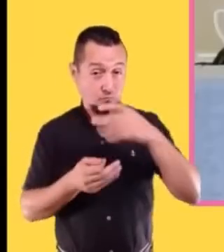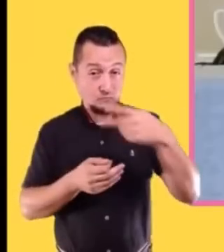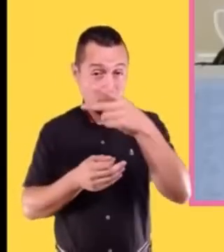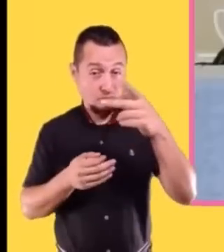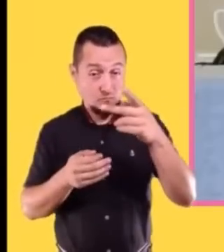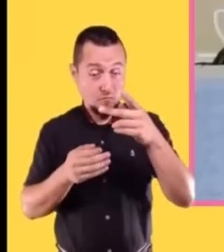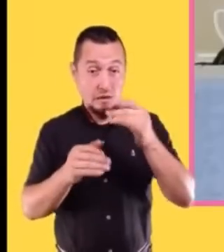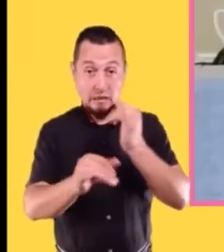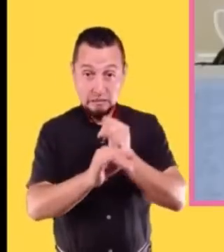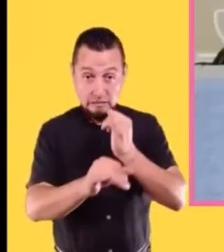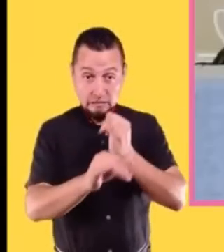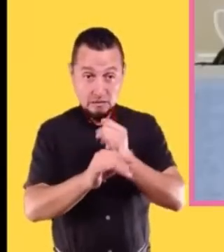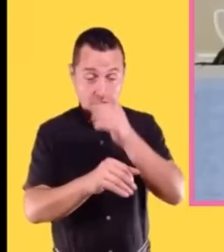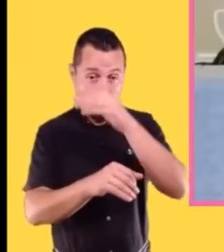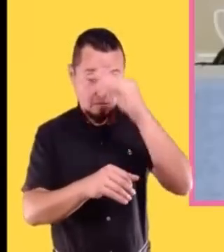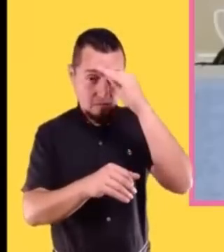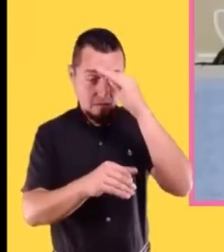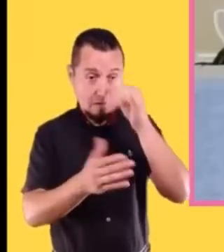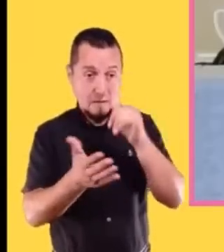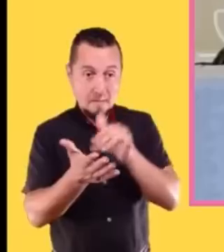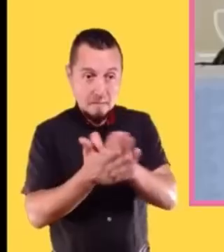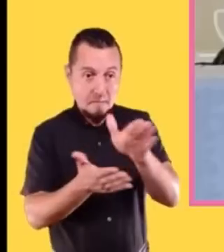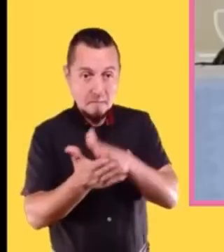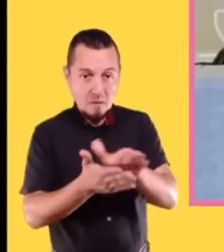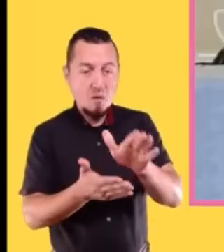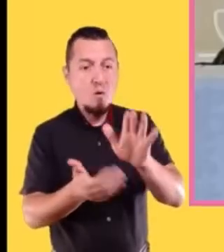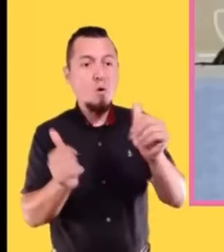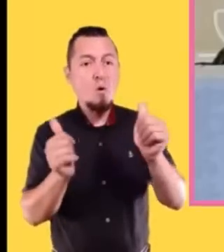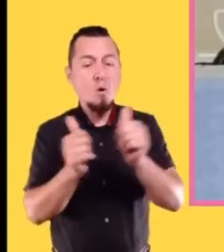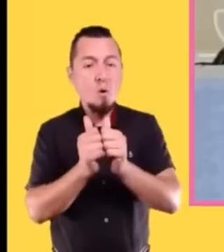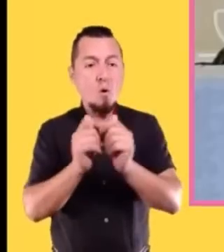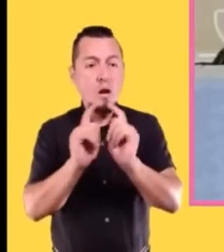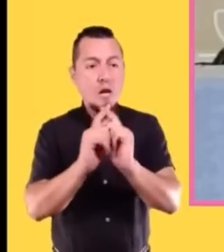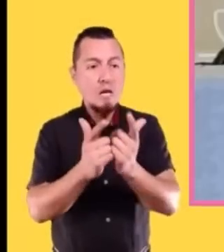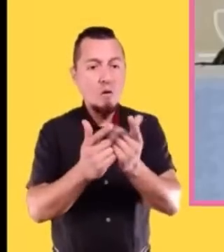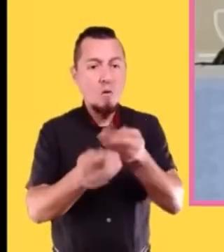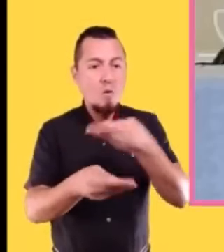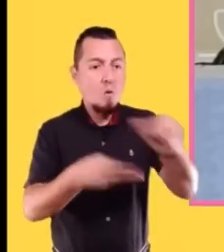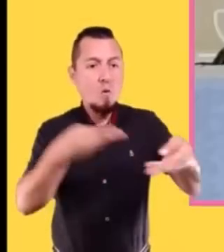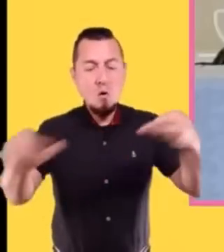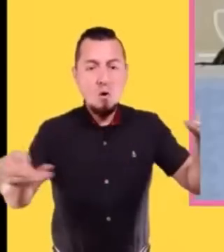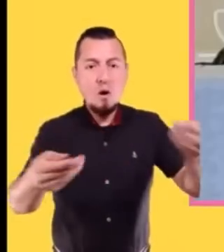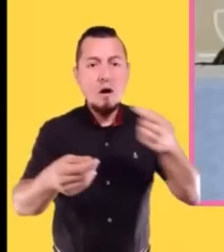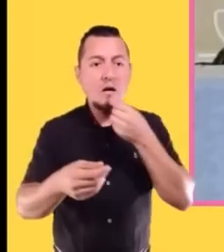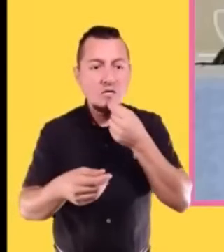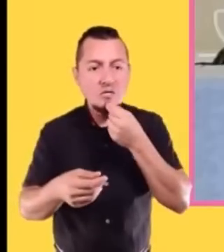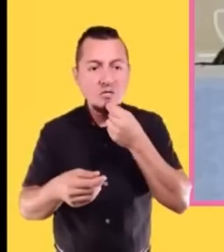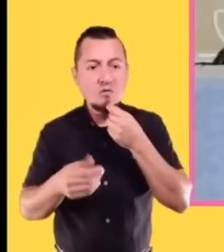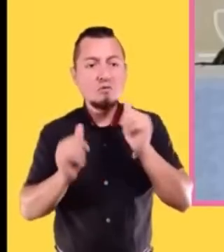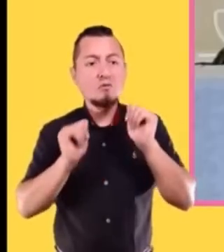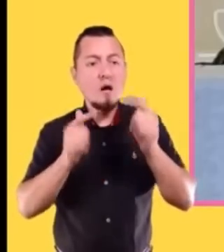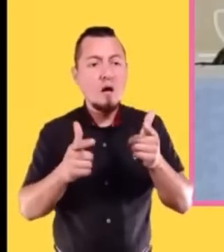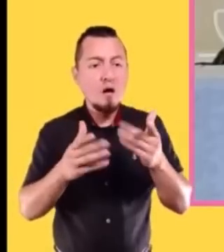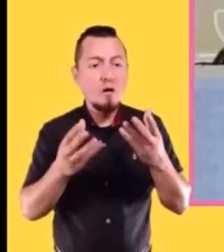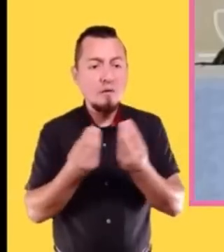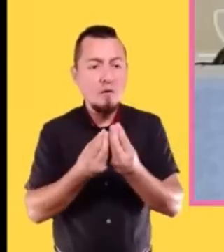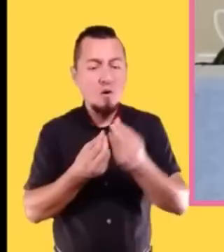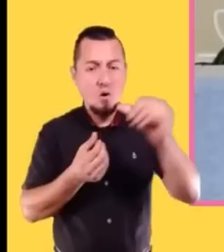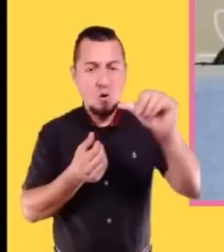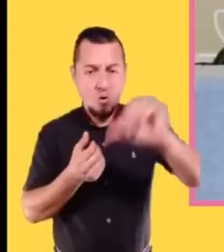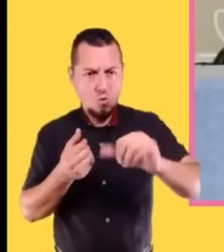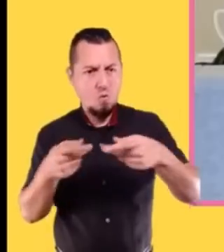están pensando en imprimir algunos materiales para darles alguna herramienta física a los alumnos? Vamos a estar preparados para